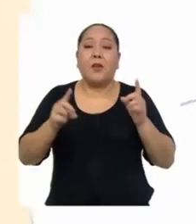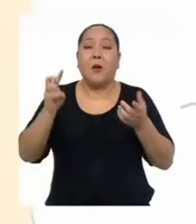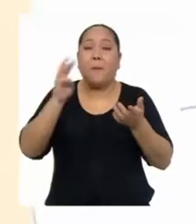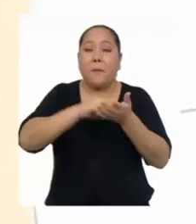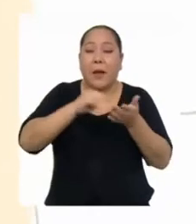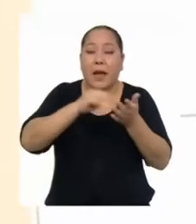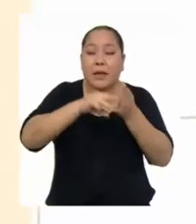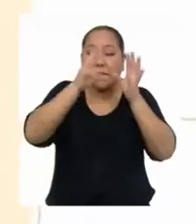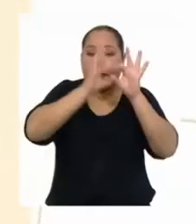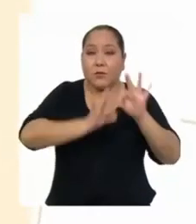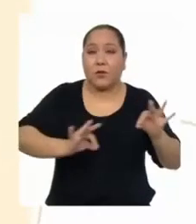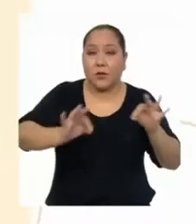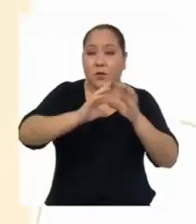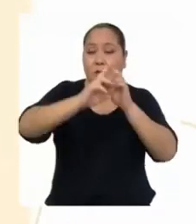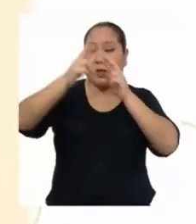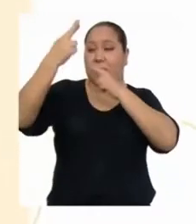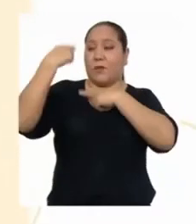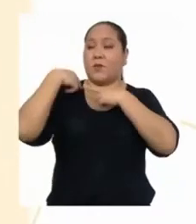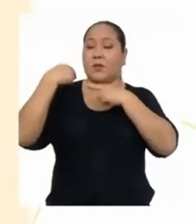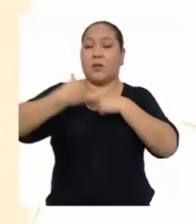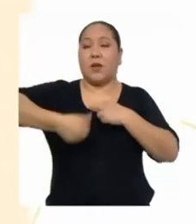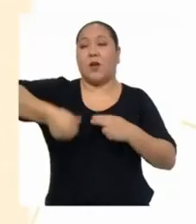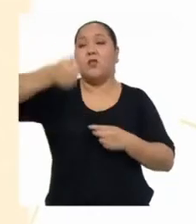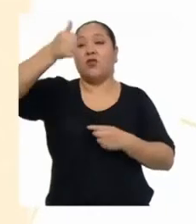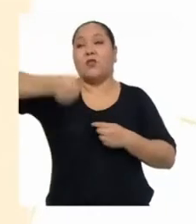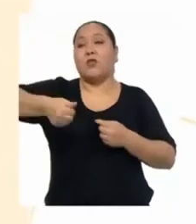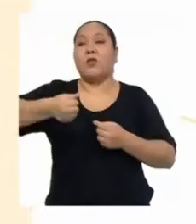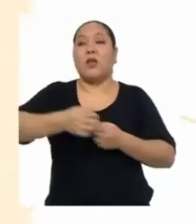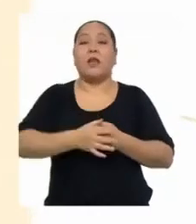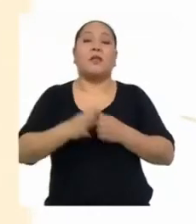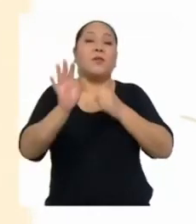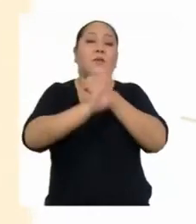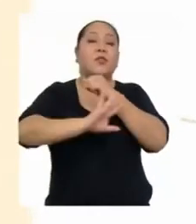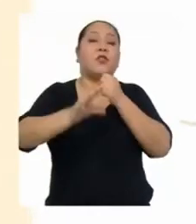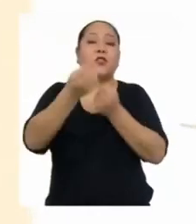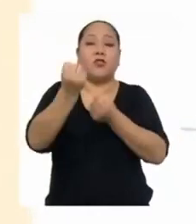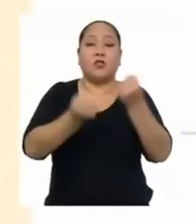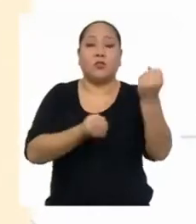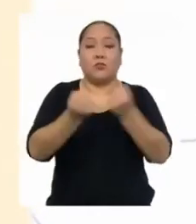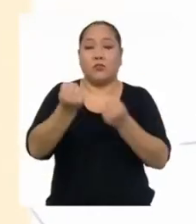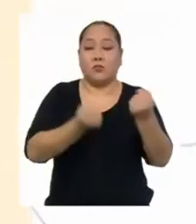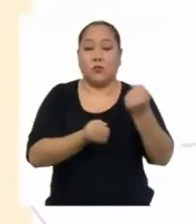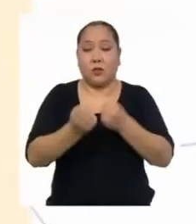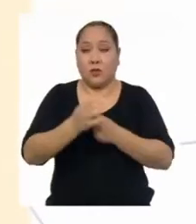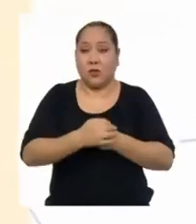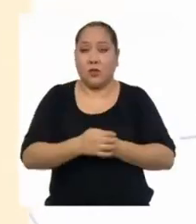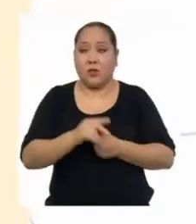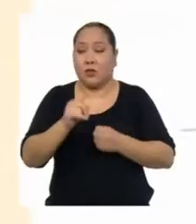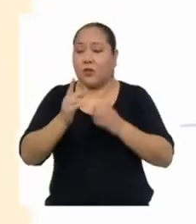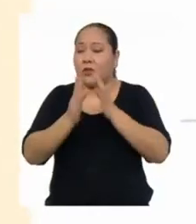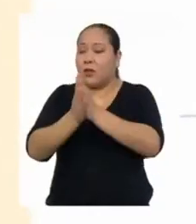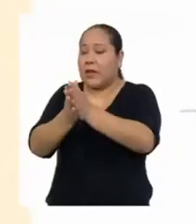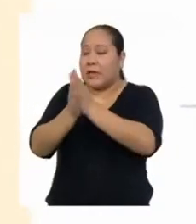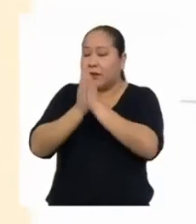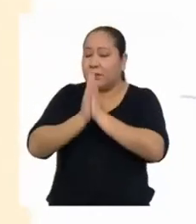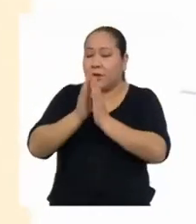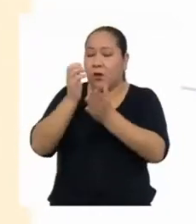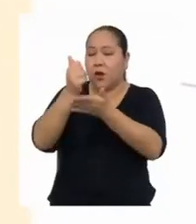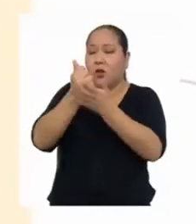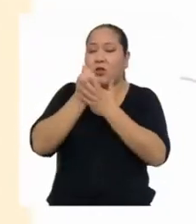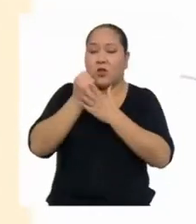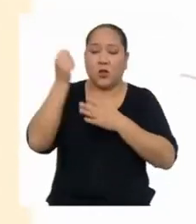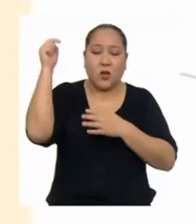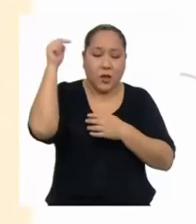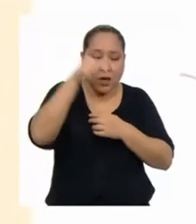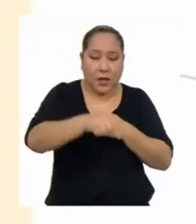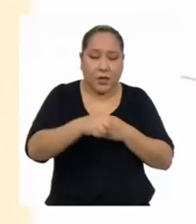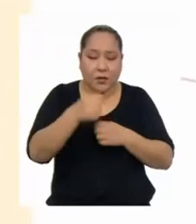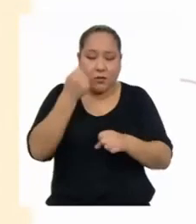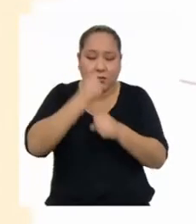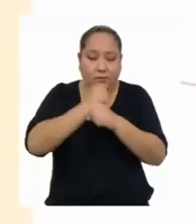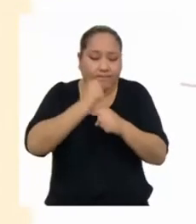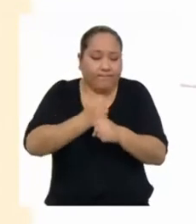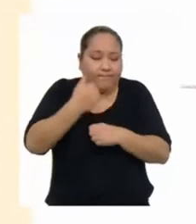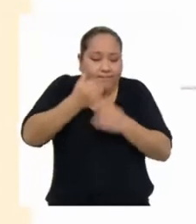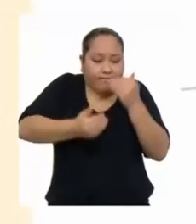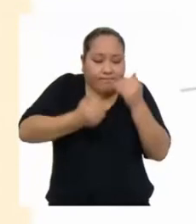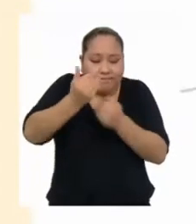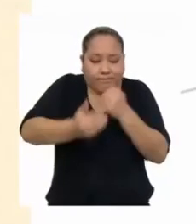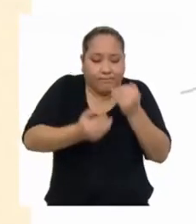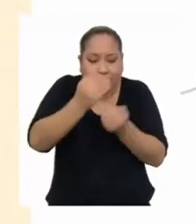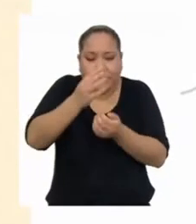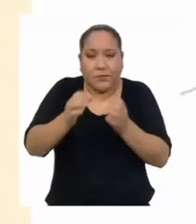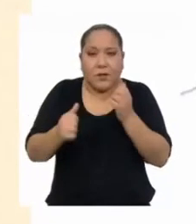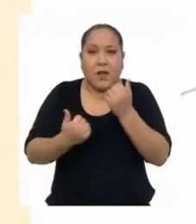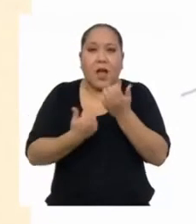de tránsito. Por ello, les pido encarecidamente que nos ayuden en esta ardua tarea y tomen cartas en el